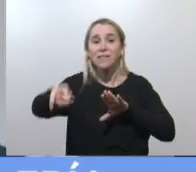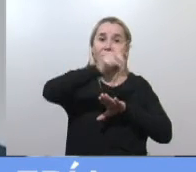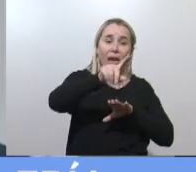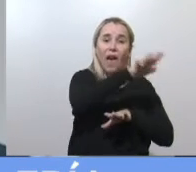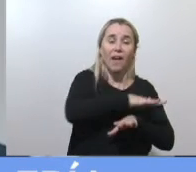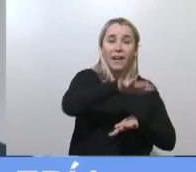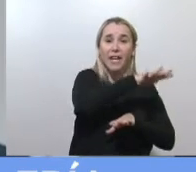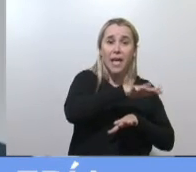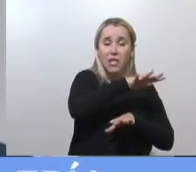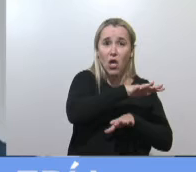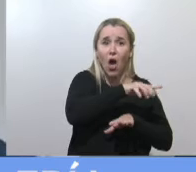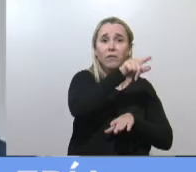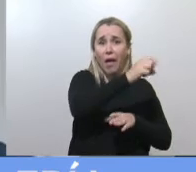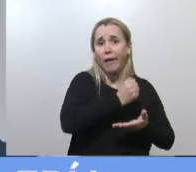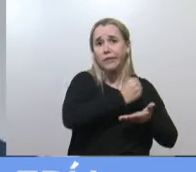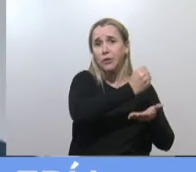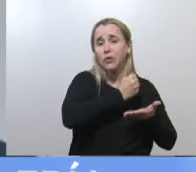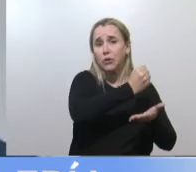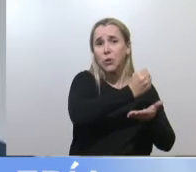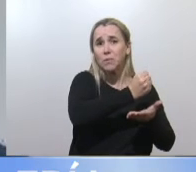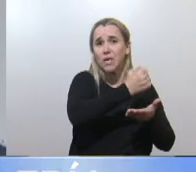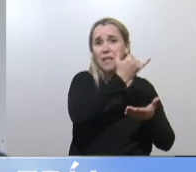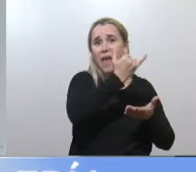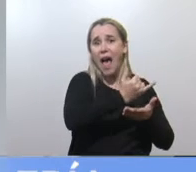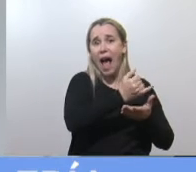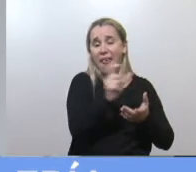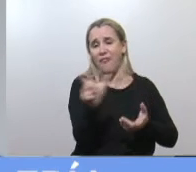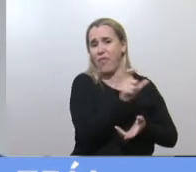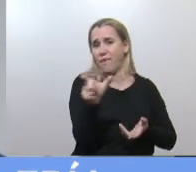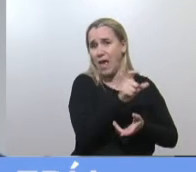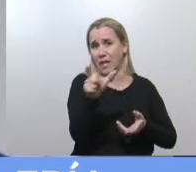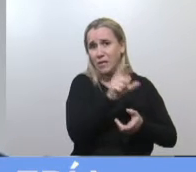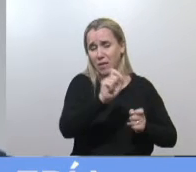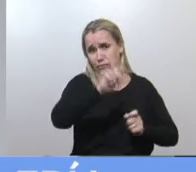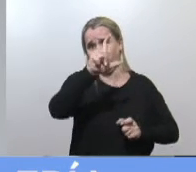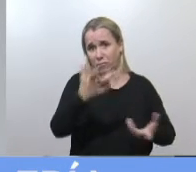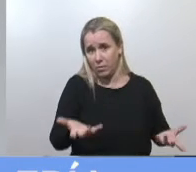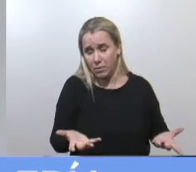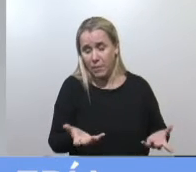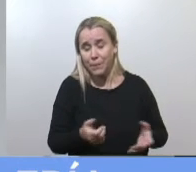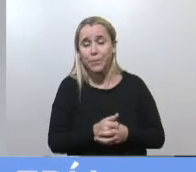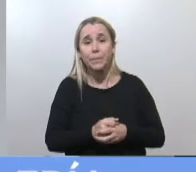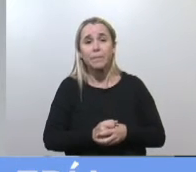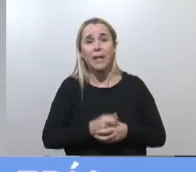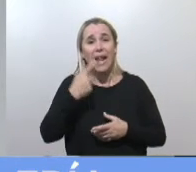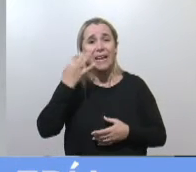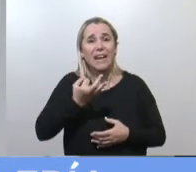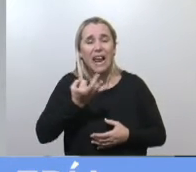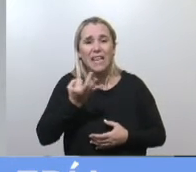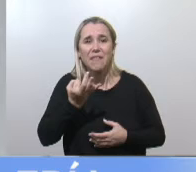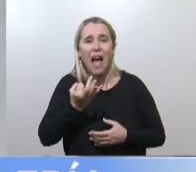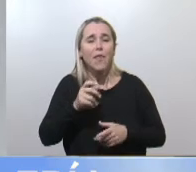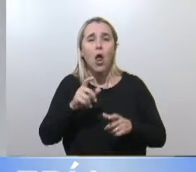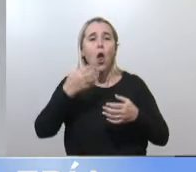donde, por la acción de subsidios, comparativamente muestran diferencias pronunciadas. Esta realidad no solamente constituye una